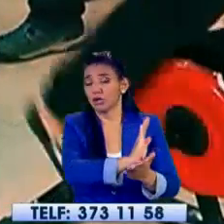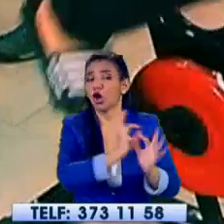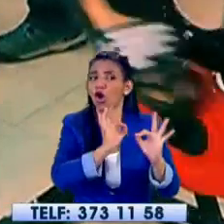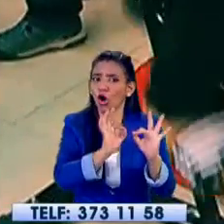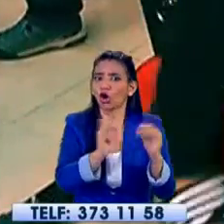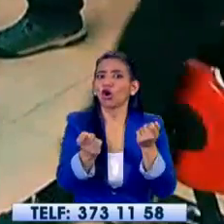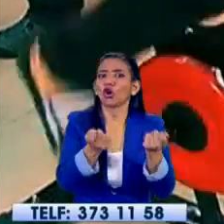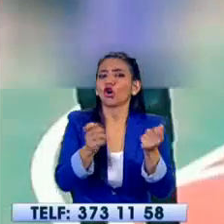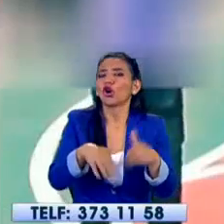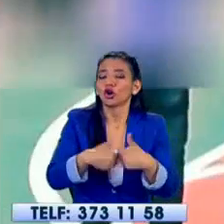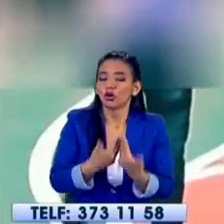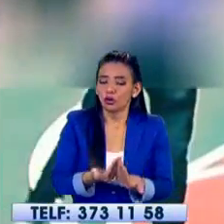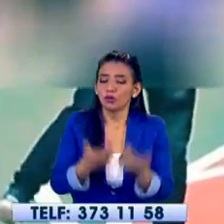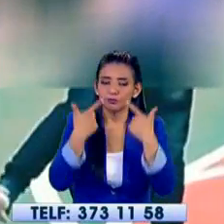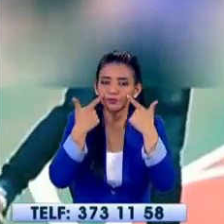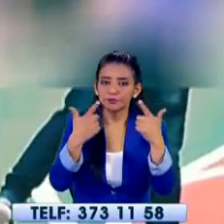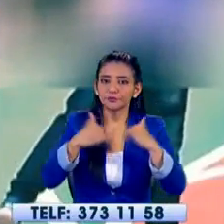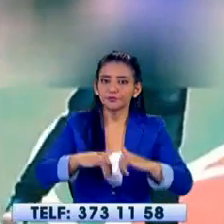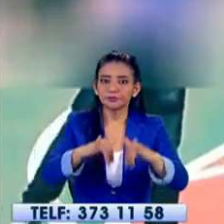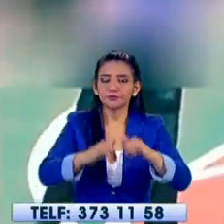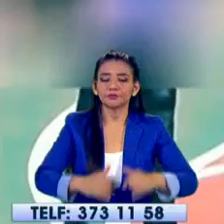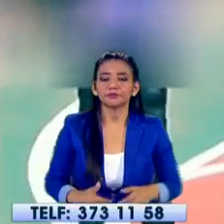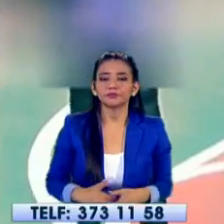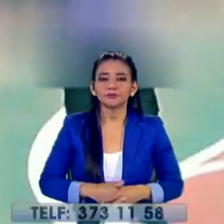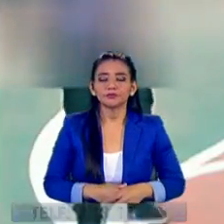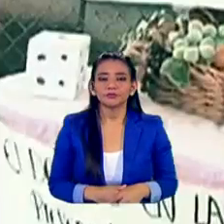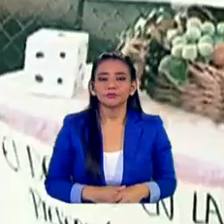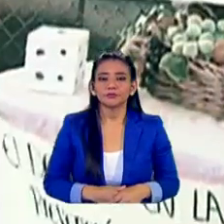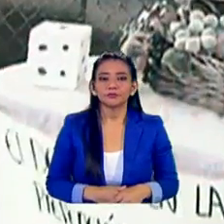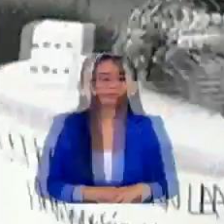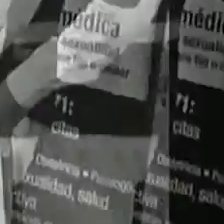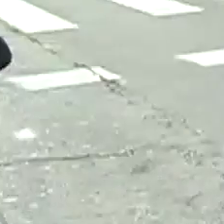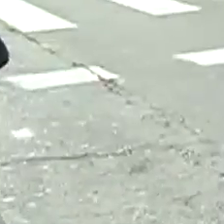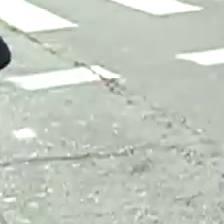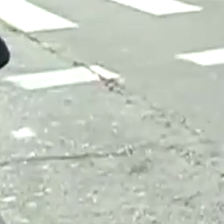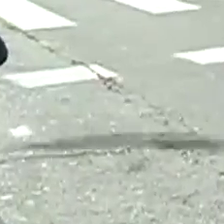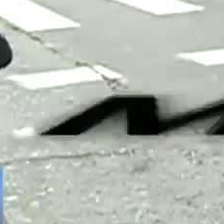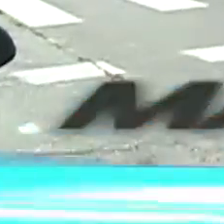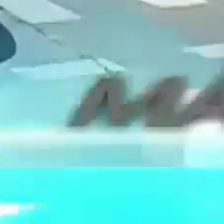realidad. Informó Ítalo Ruiz.